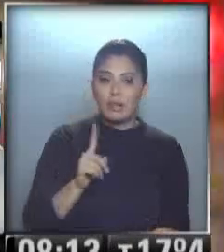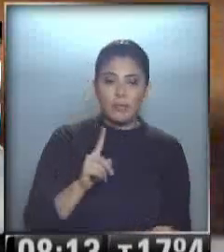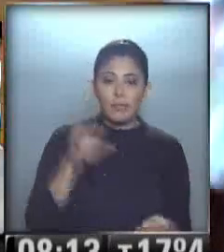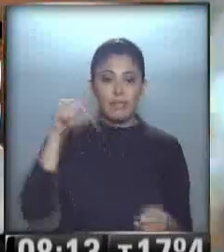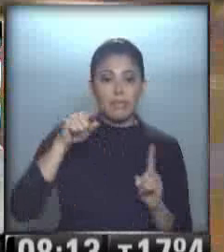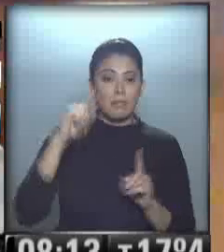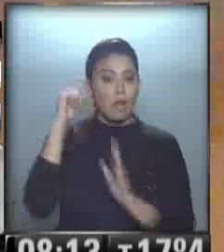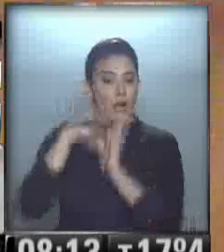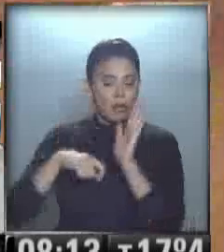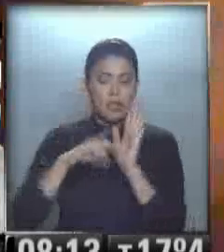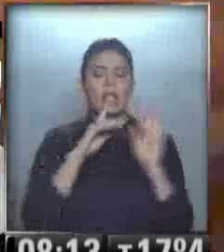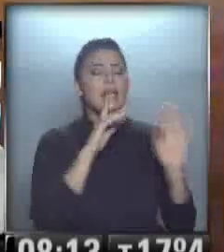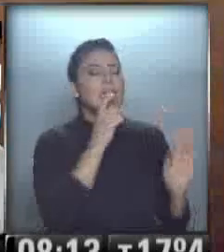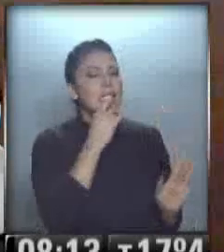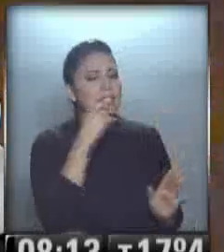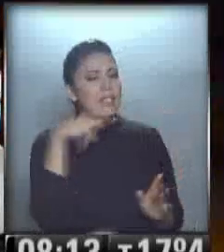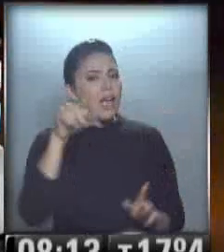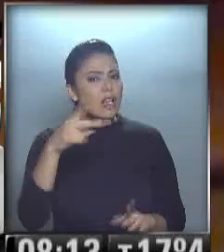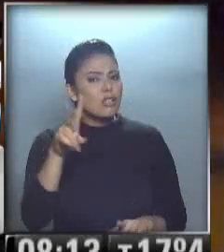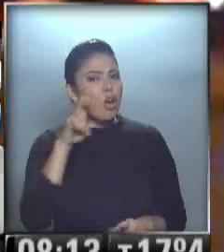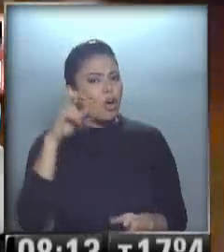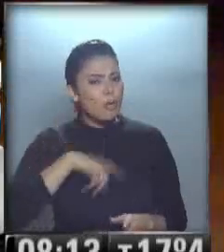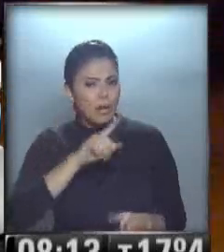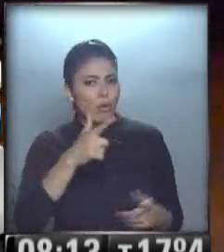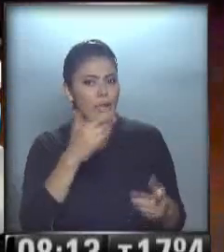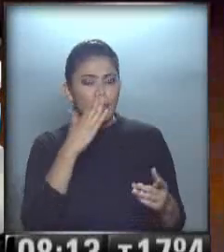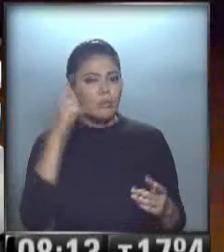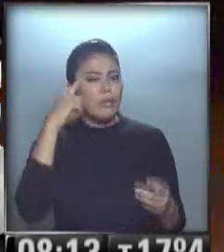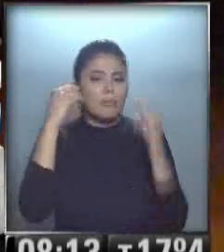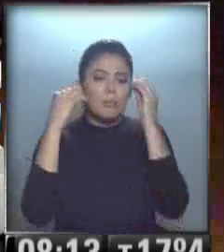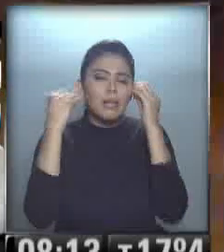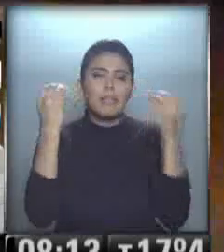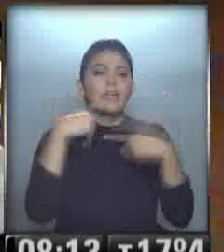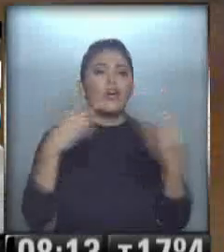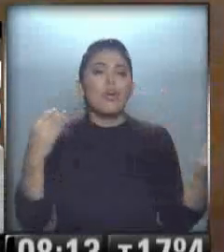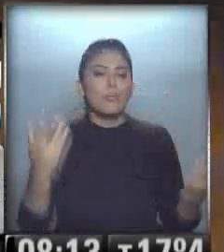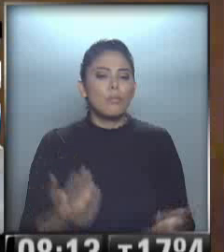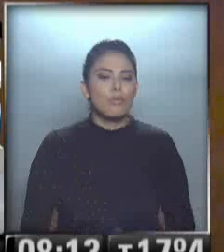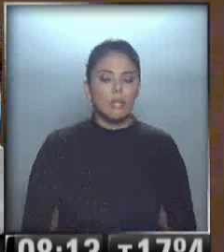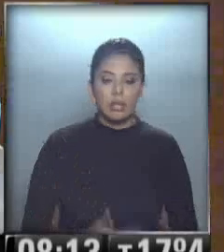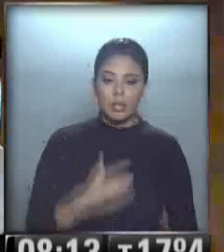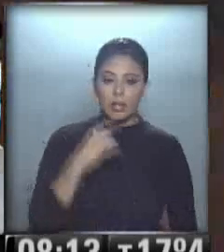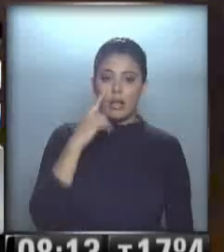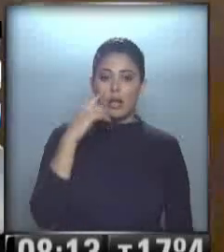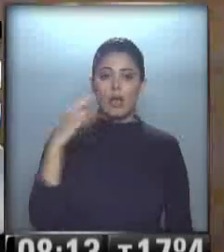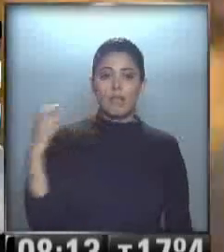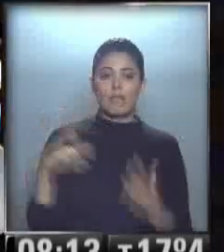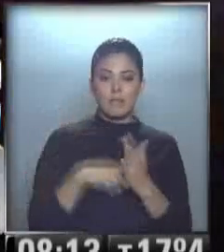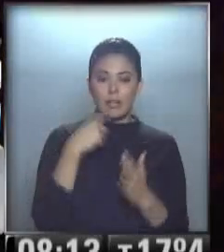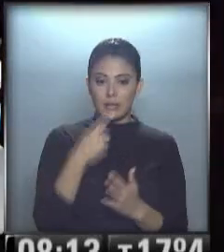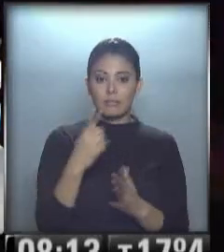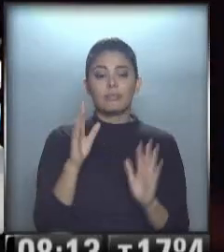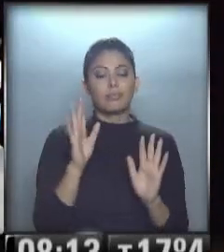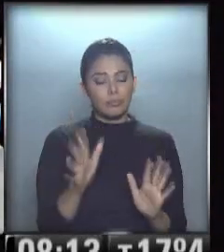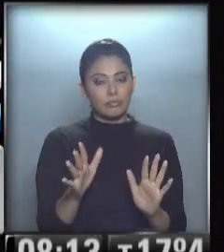este acuerdo. Ahora, si no llegan a cobrar esa diferencia, ¿qué escenario imagina usted en la provincia? No, mire, yo